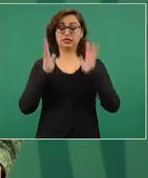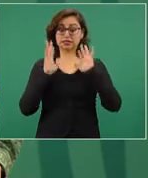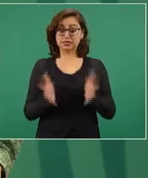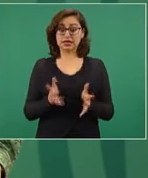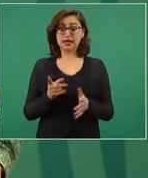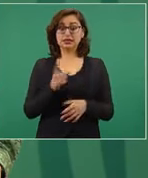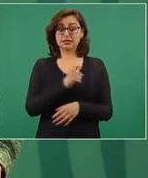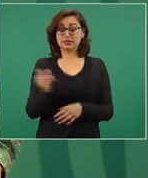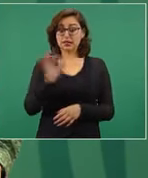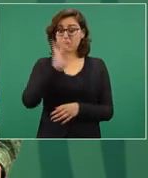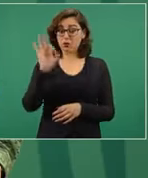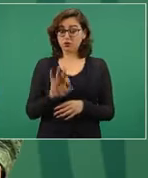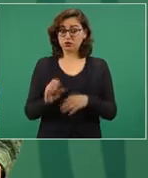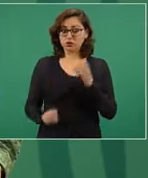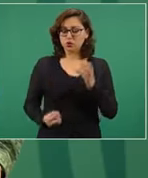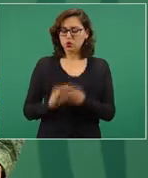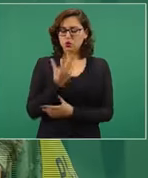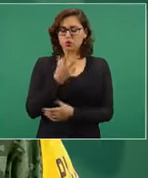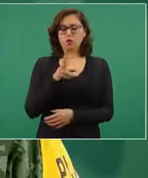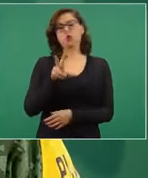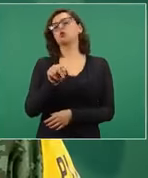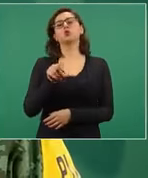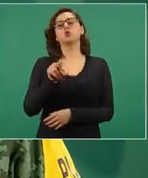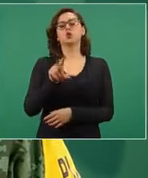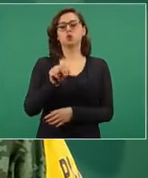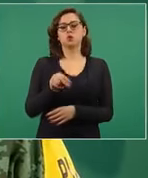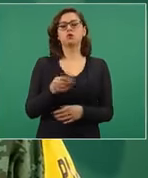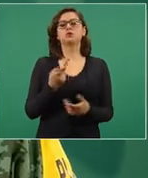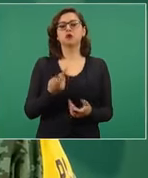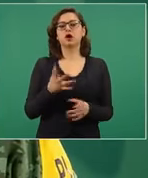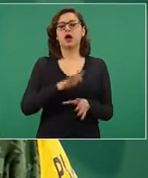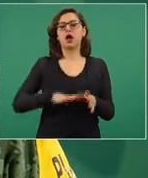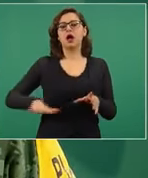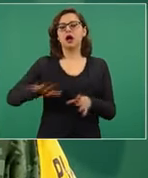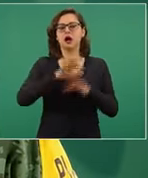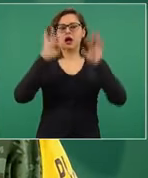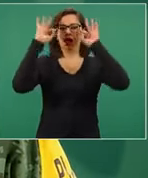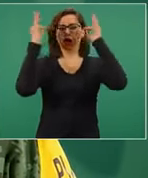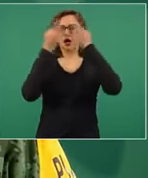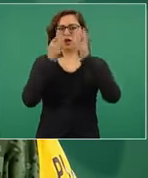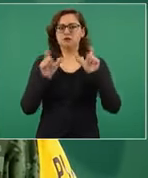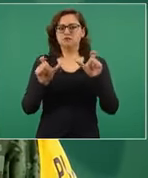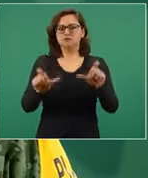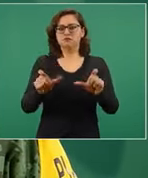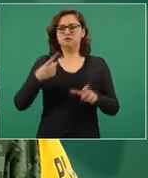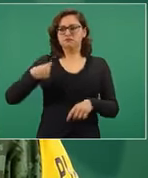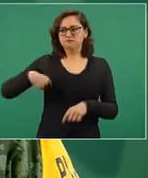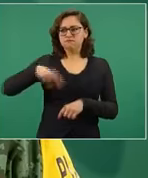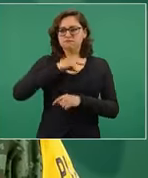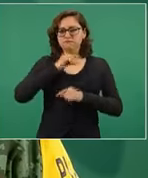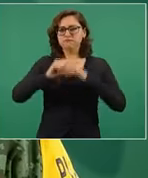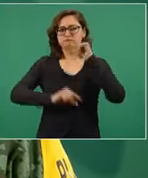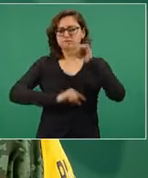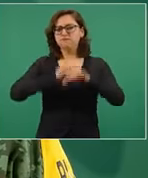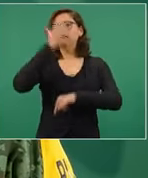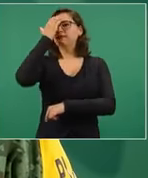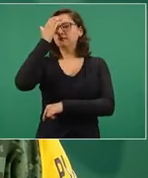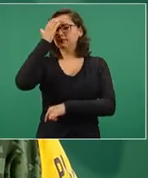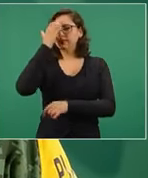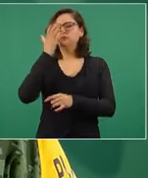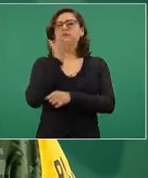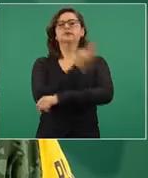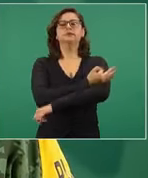procedimientos nuevos, que lo estamos conociendo. Es un área que vamos conociendo y que vamos estableciendo acciones que nos lleven a